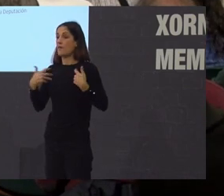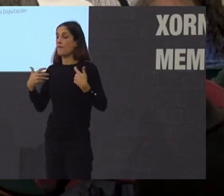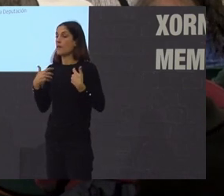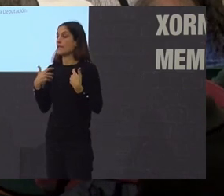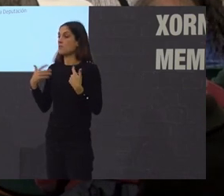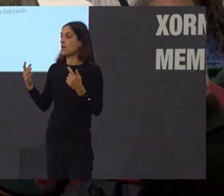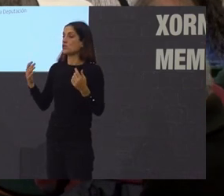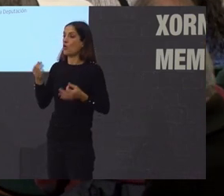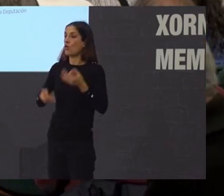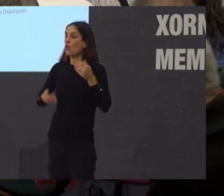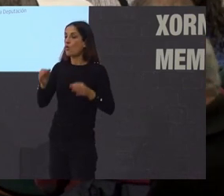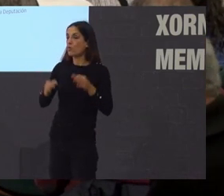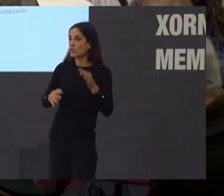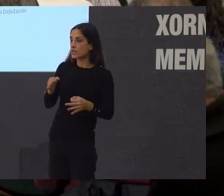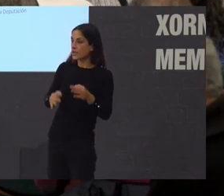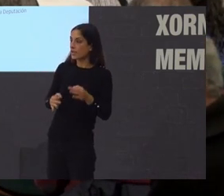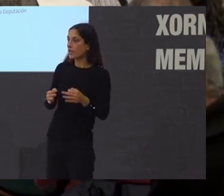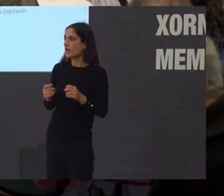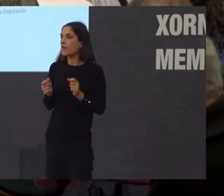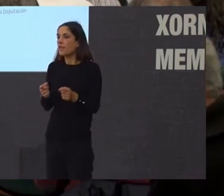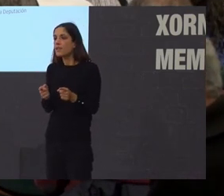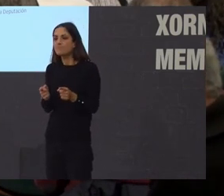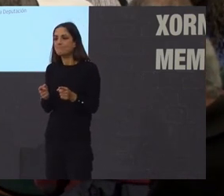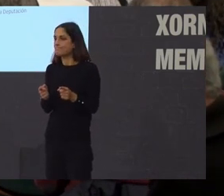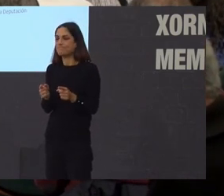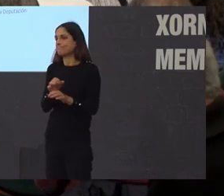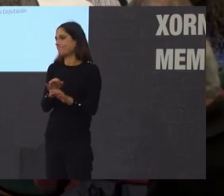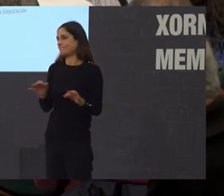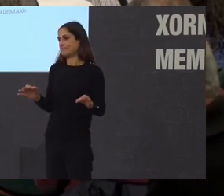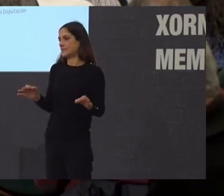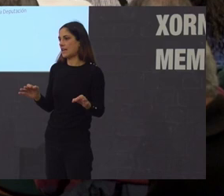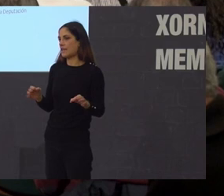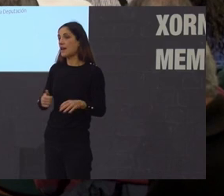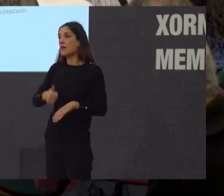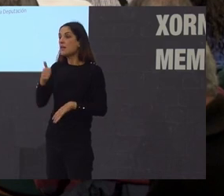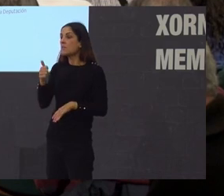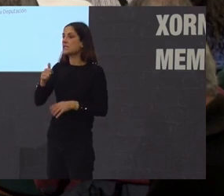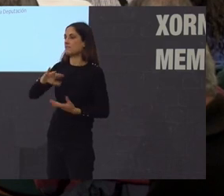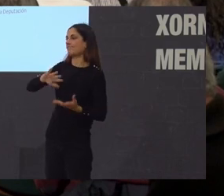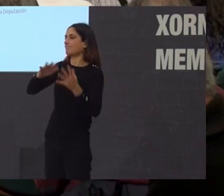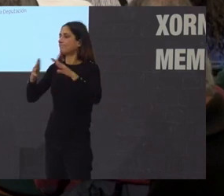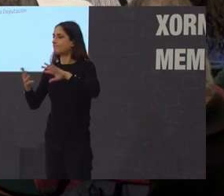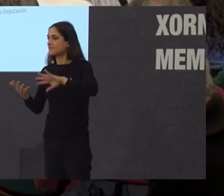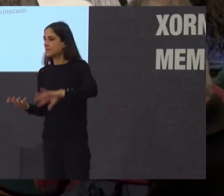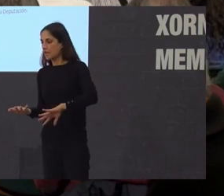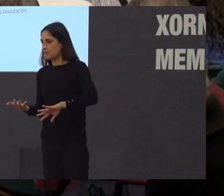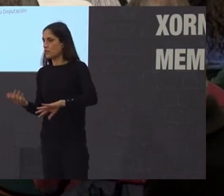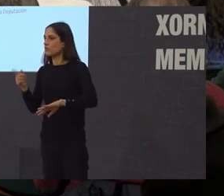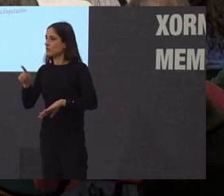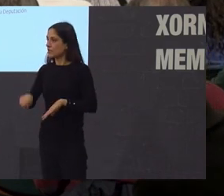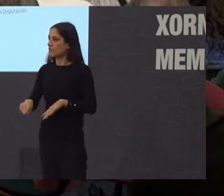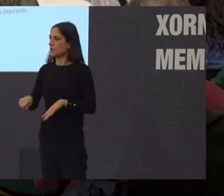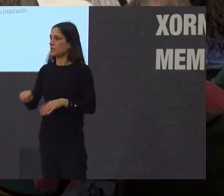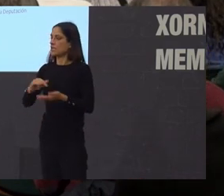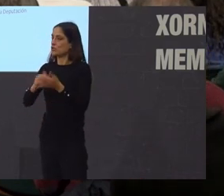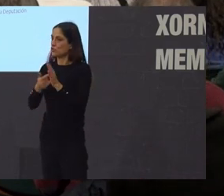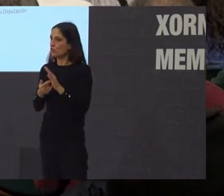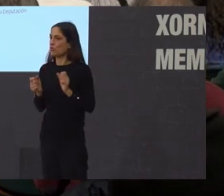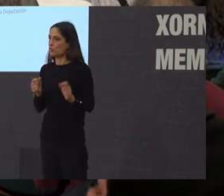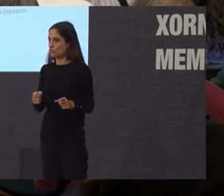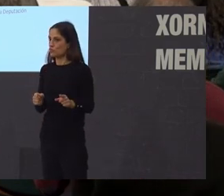reparación. Sobre todo de la reparación. De la justicia está en debate, pero de la reparación les